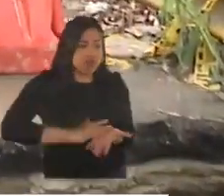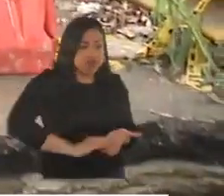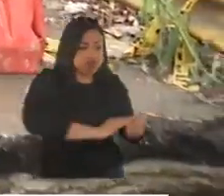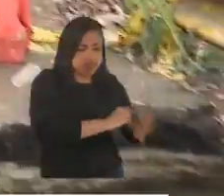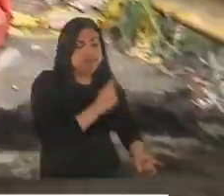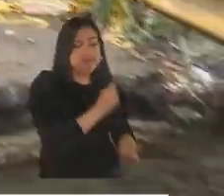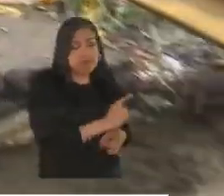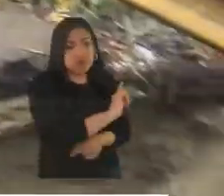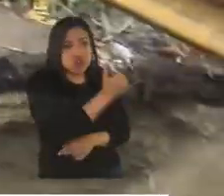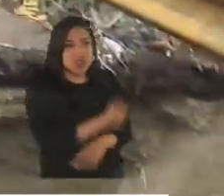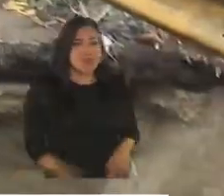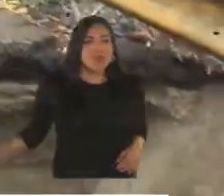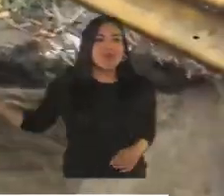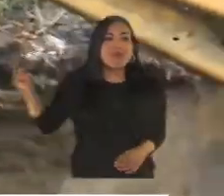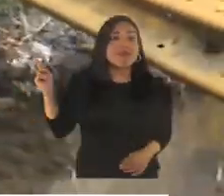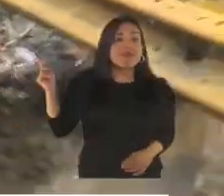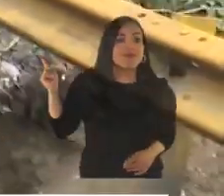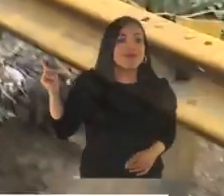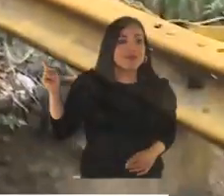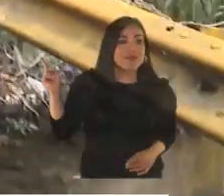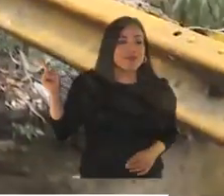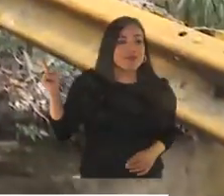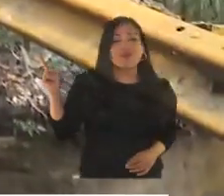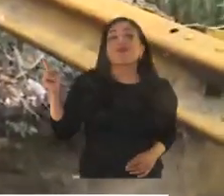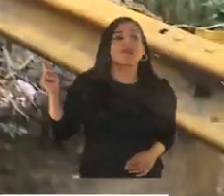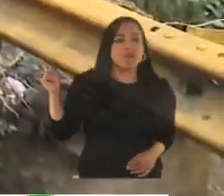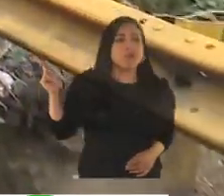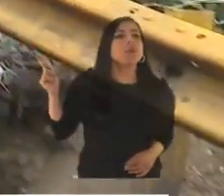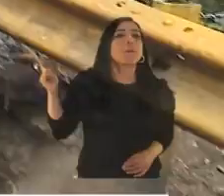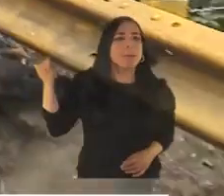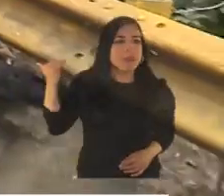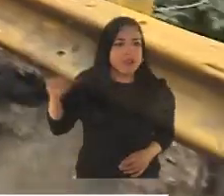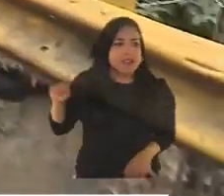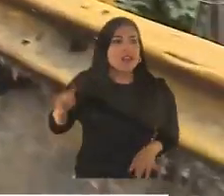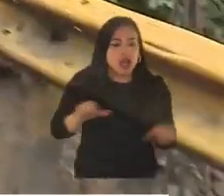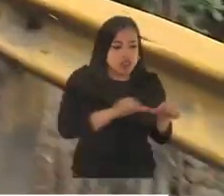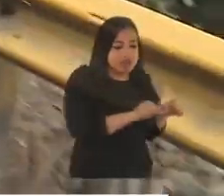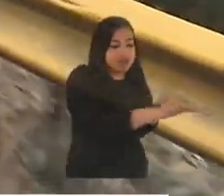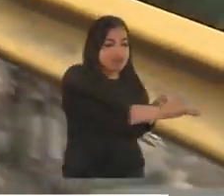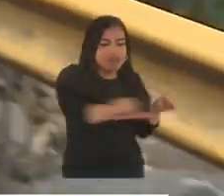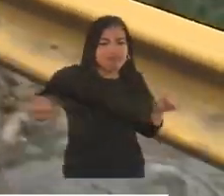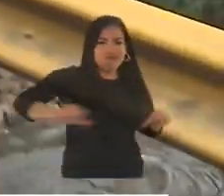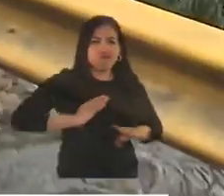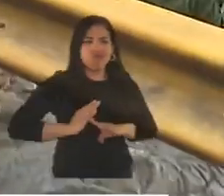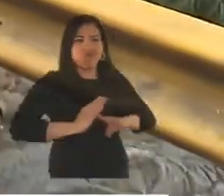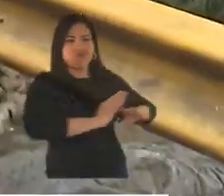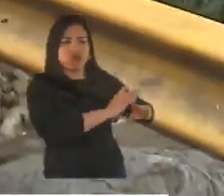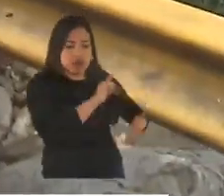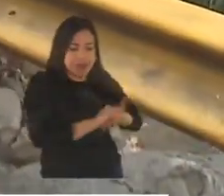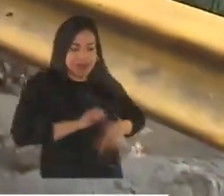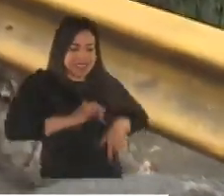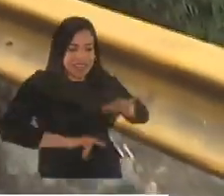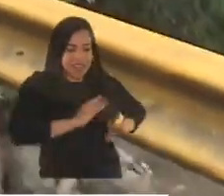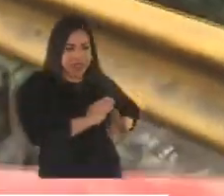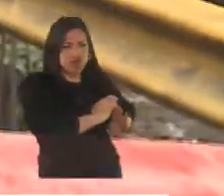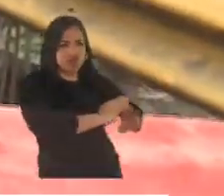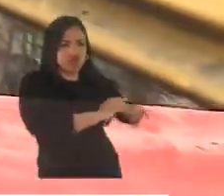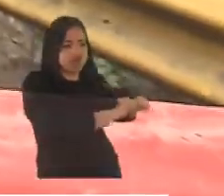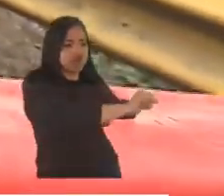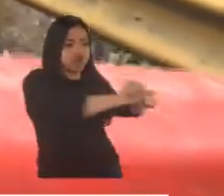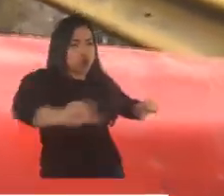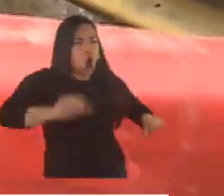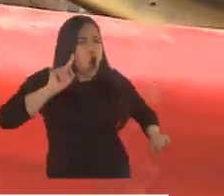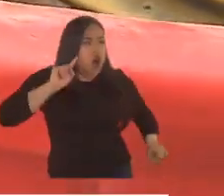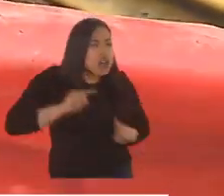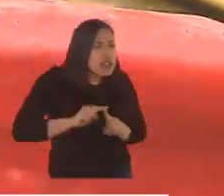Infraestructura. Ahí, como ustedes pueden ver, también ya hay señalización que instaló la misma Secretaría justamente para